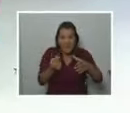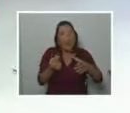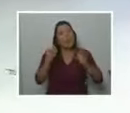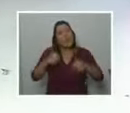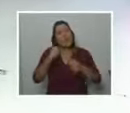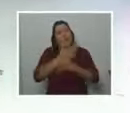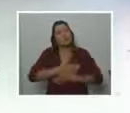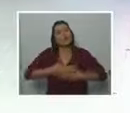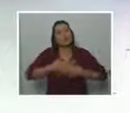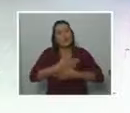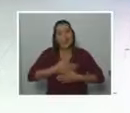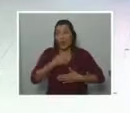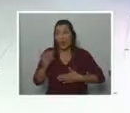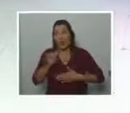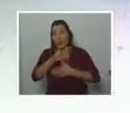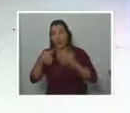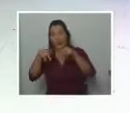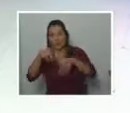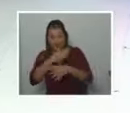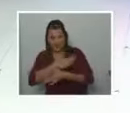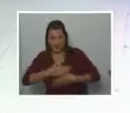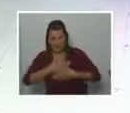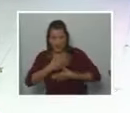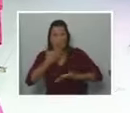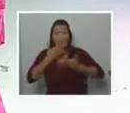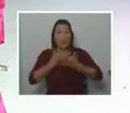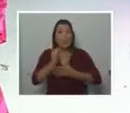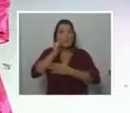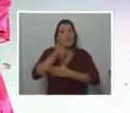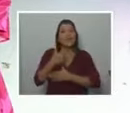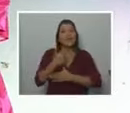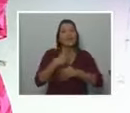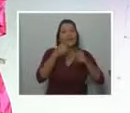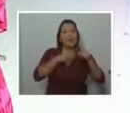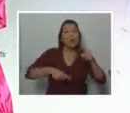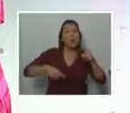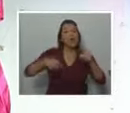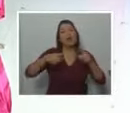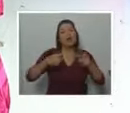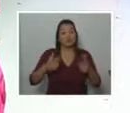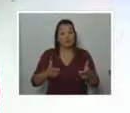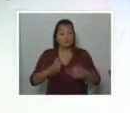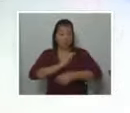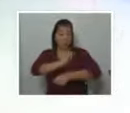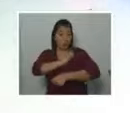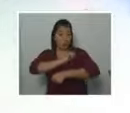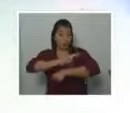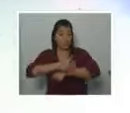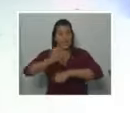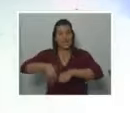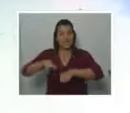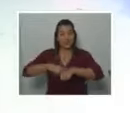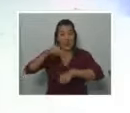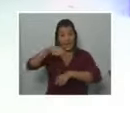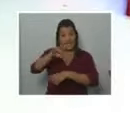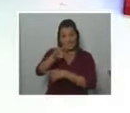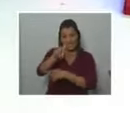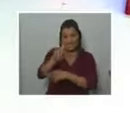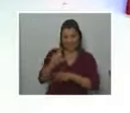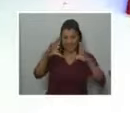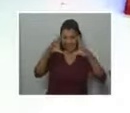disfrutan también todos nuestros televidentes. Así es, bueno, mañana tenemos sorteo de Lotería Nacional al ser las 7:30 de la noche acá en el Auditorio de la Junta de